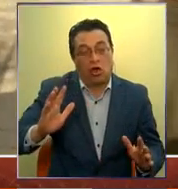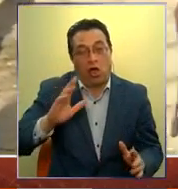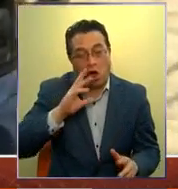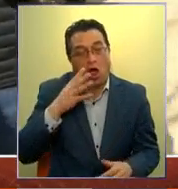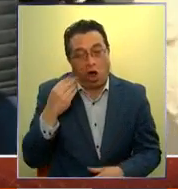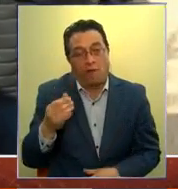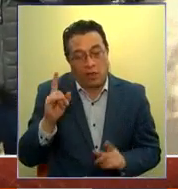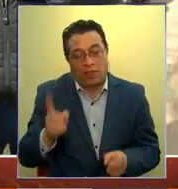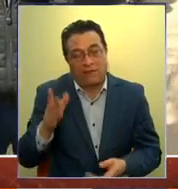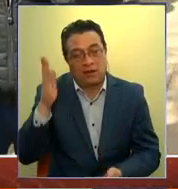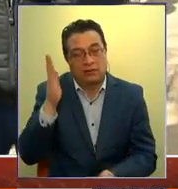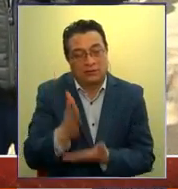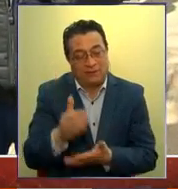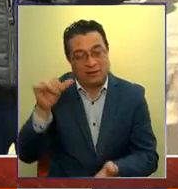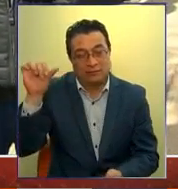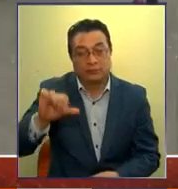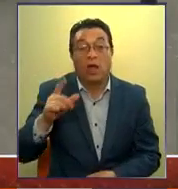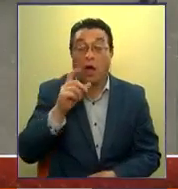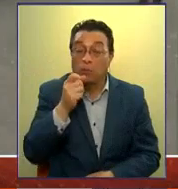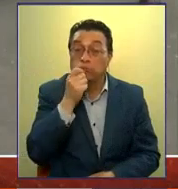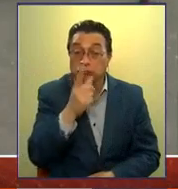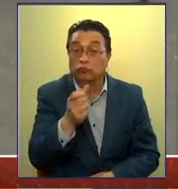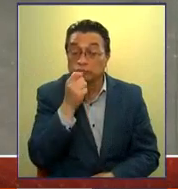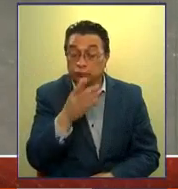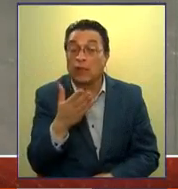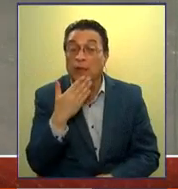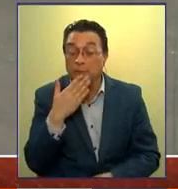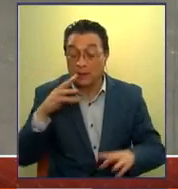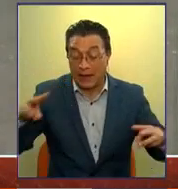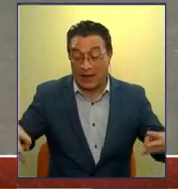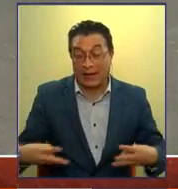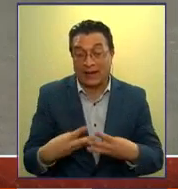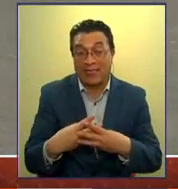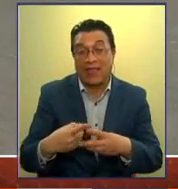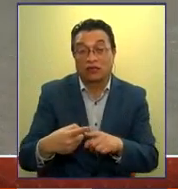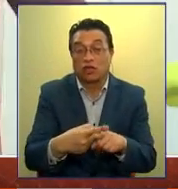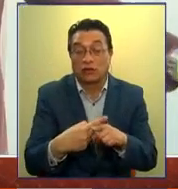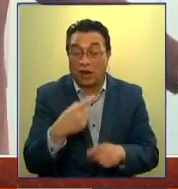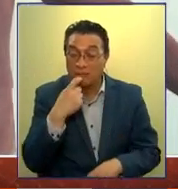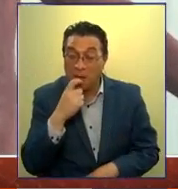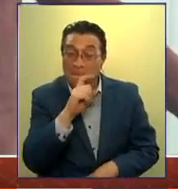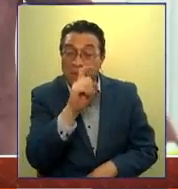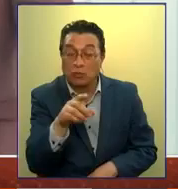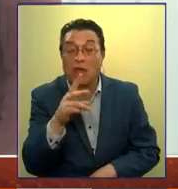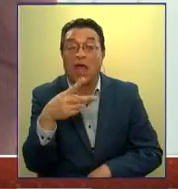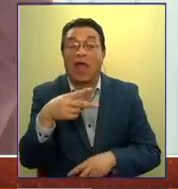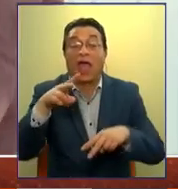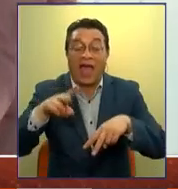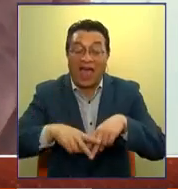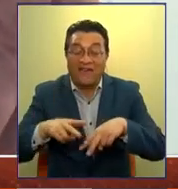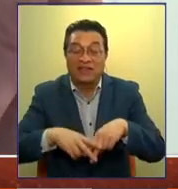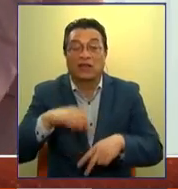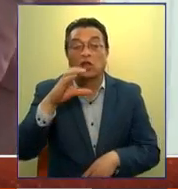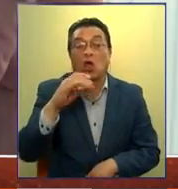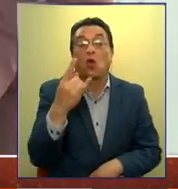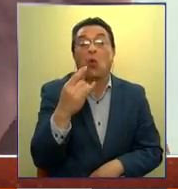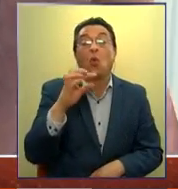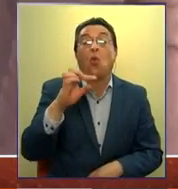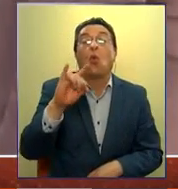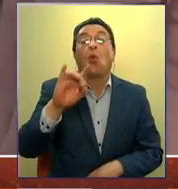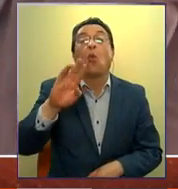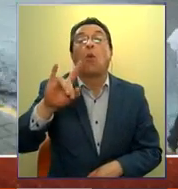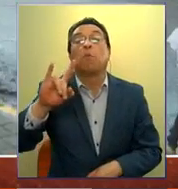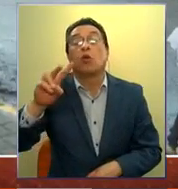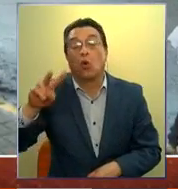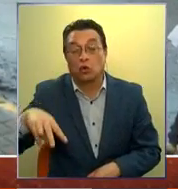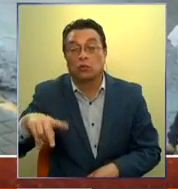habido denuncias también a través de redes sociales de que tanto varias AFP, AFP Habitat, Cuprum, es lo que dicen a través de redes sociales,